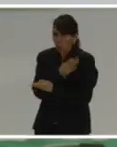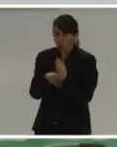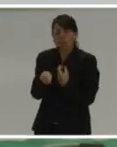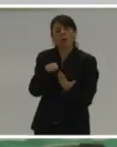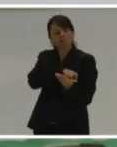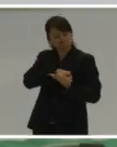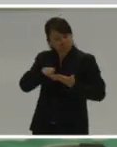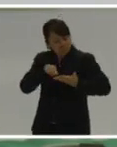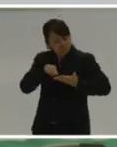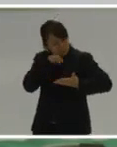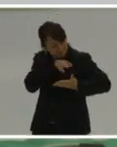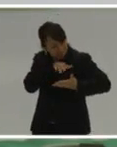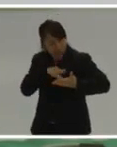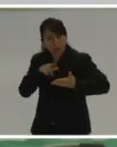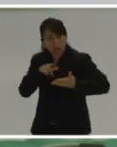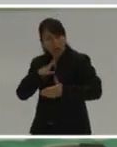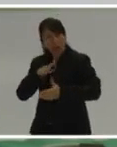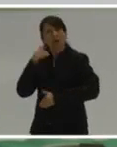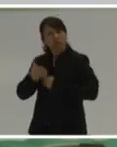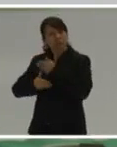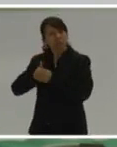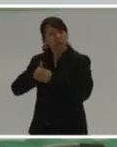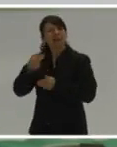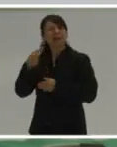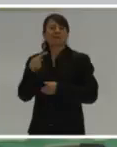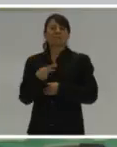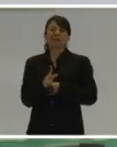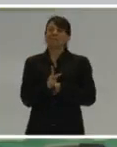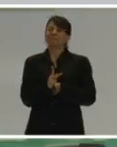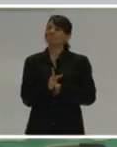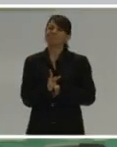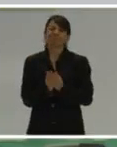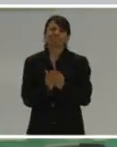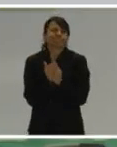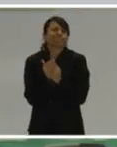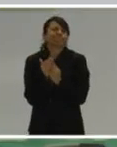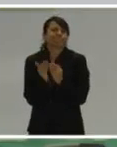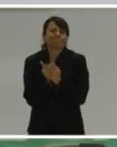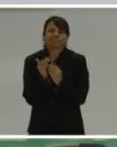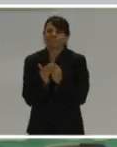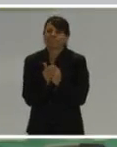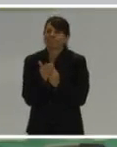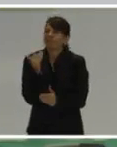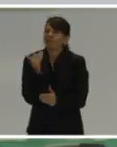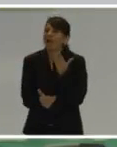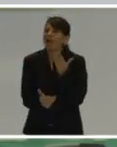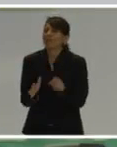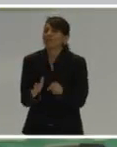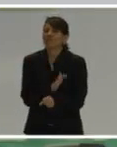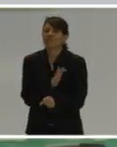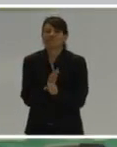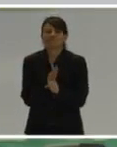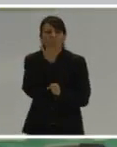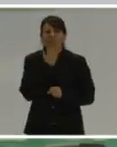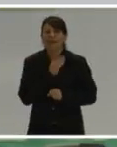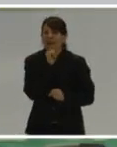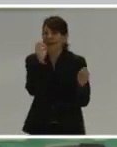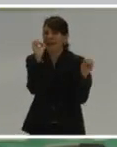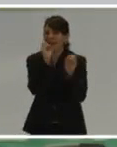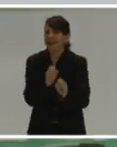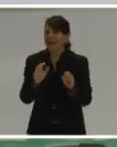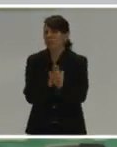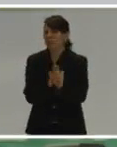insuficiencia. Ya en el terreno, estas experiencias que yo les estoy contando, realmente en la práctica